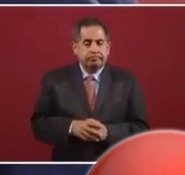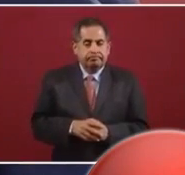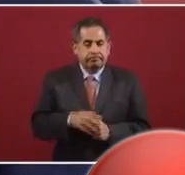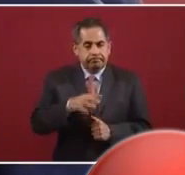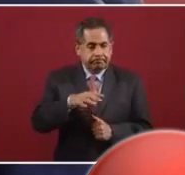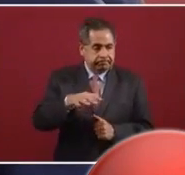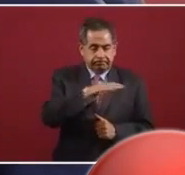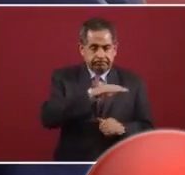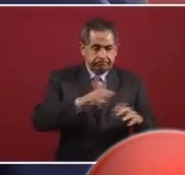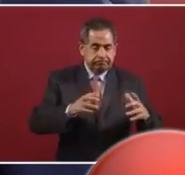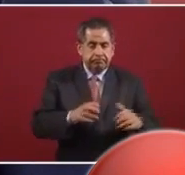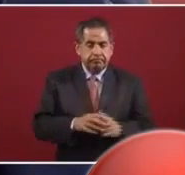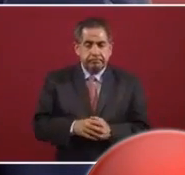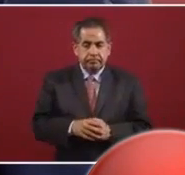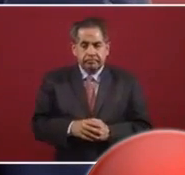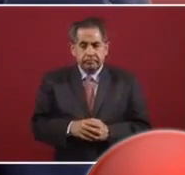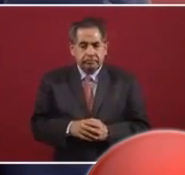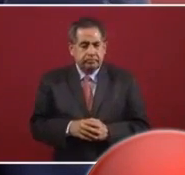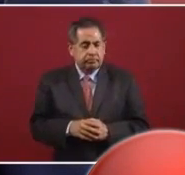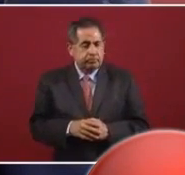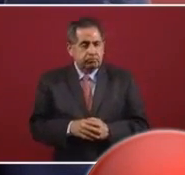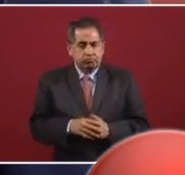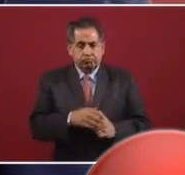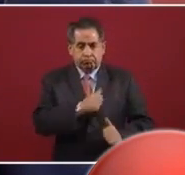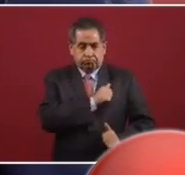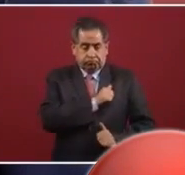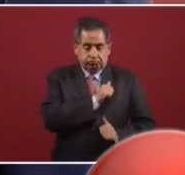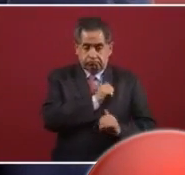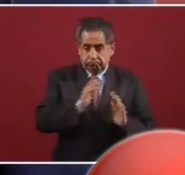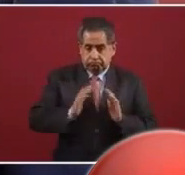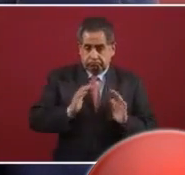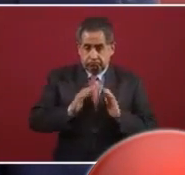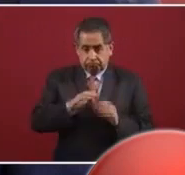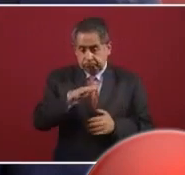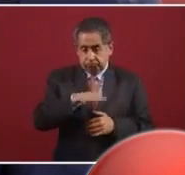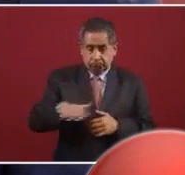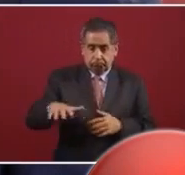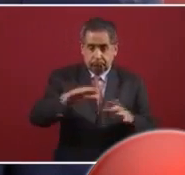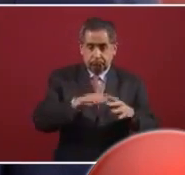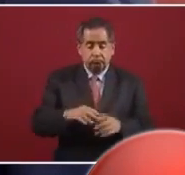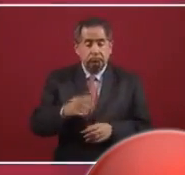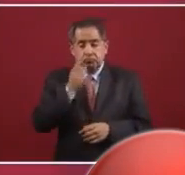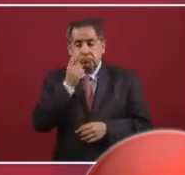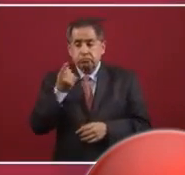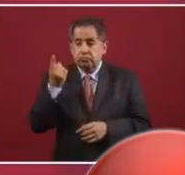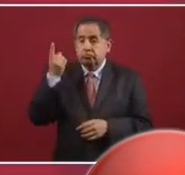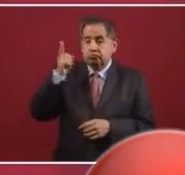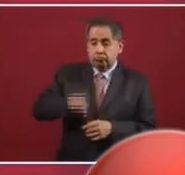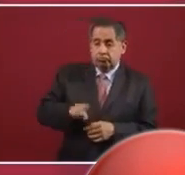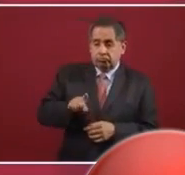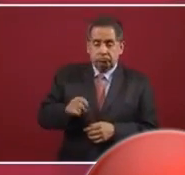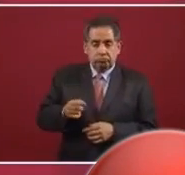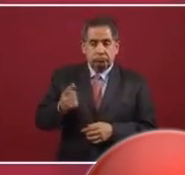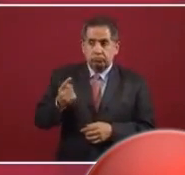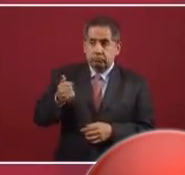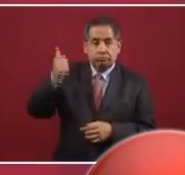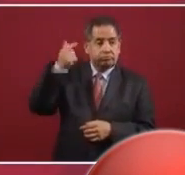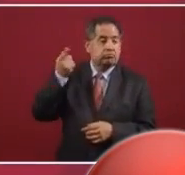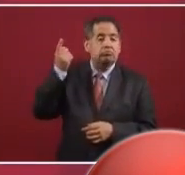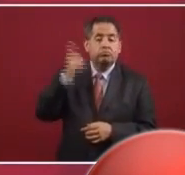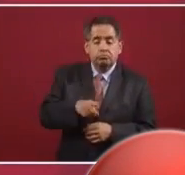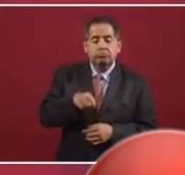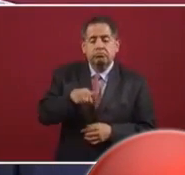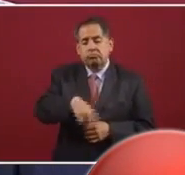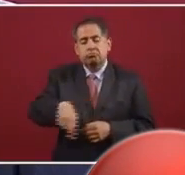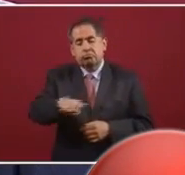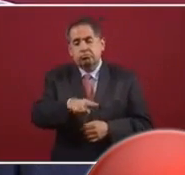en las Fuerzas Armadas donde por órdenes superiores se les decía: